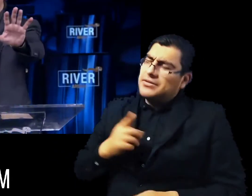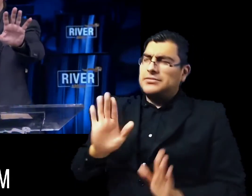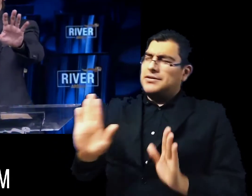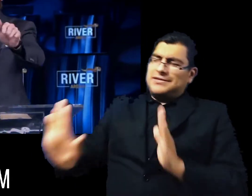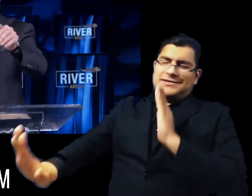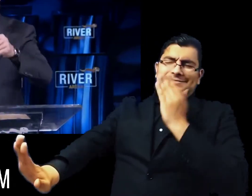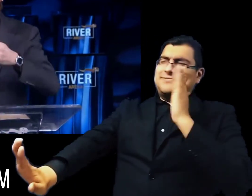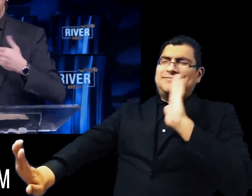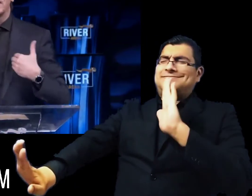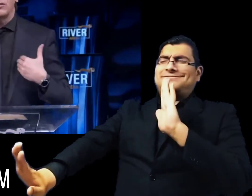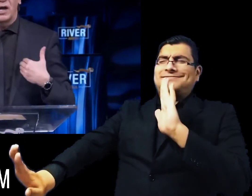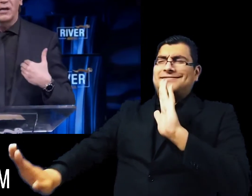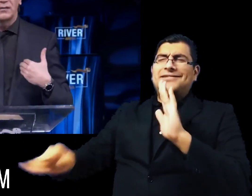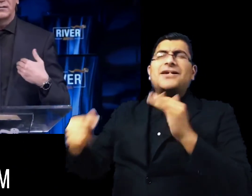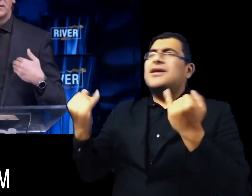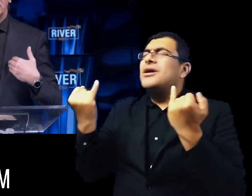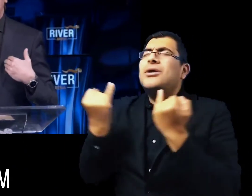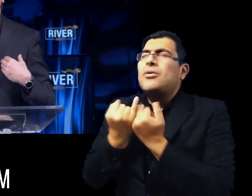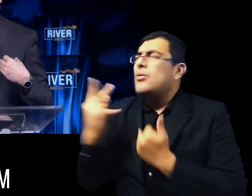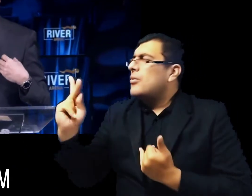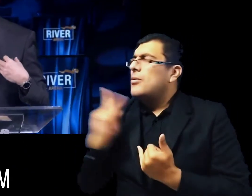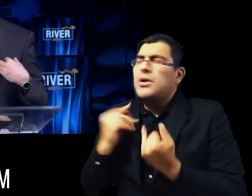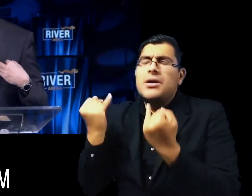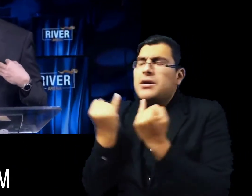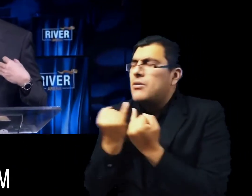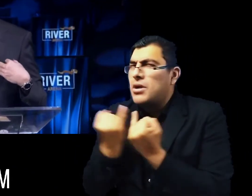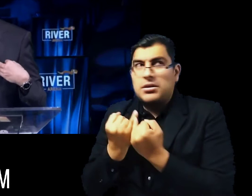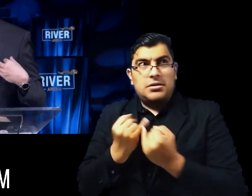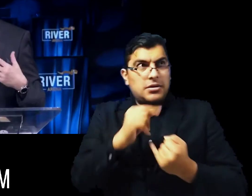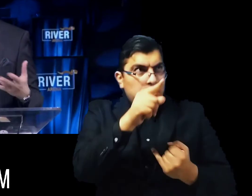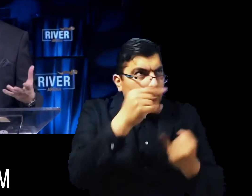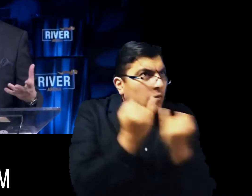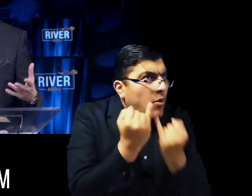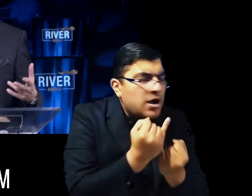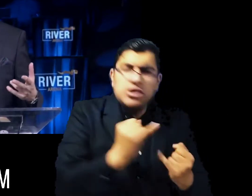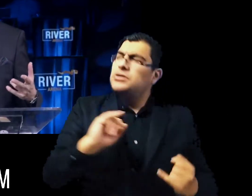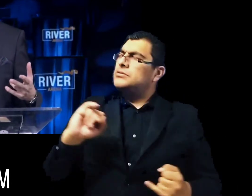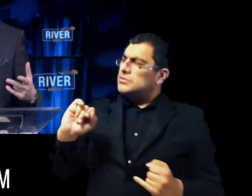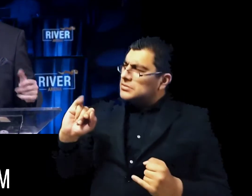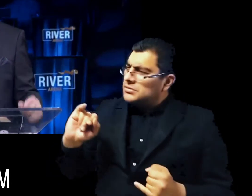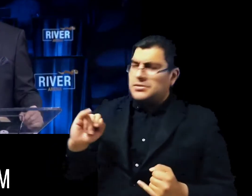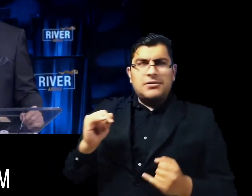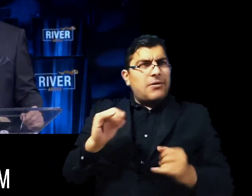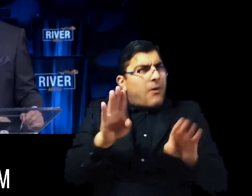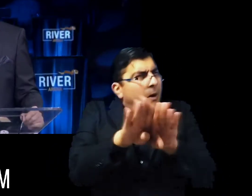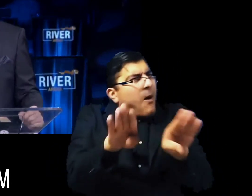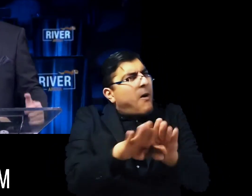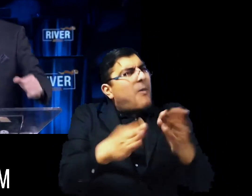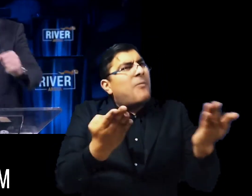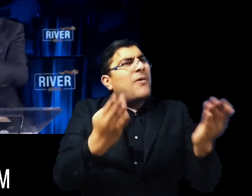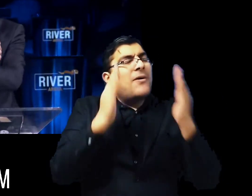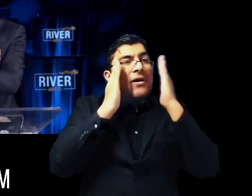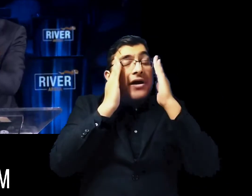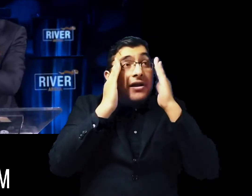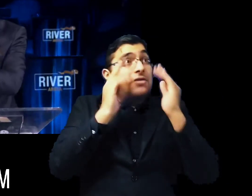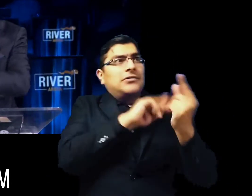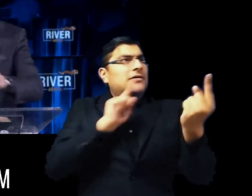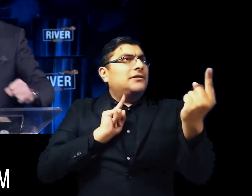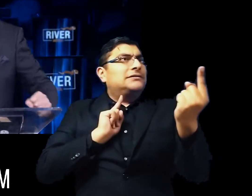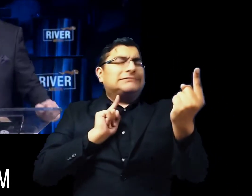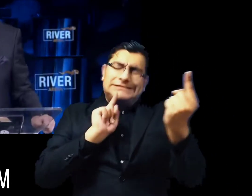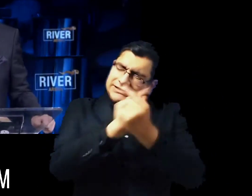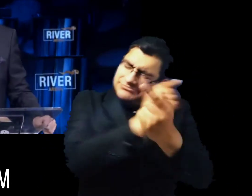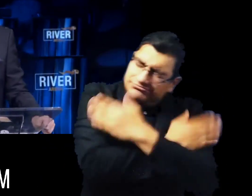ey, pará. A mí me pasa igual. Le digo, ¿en serio? Sí. Así que nos